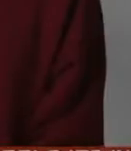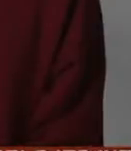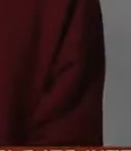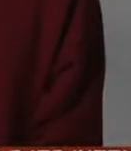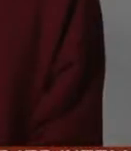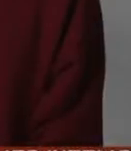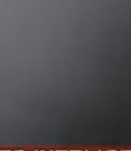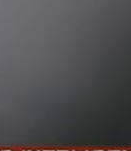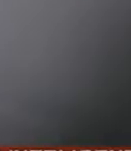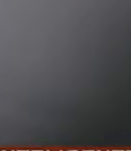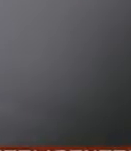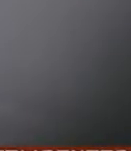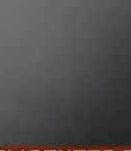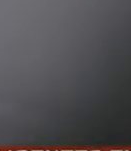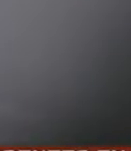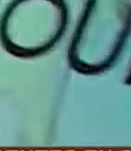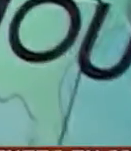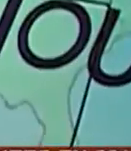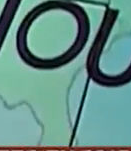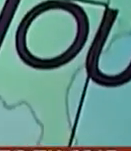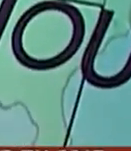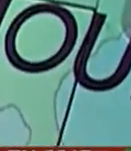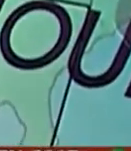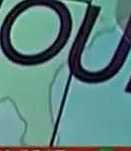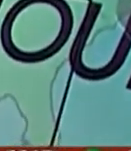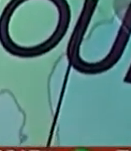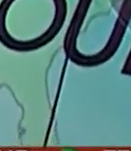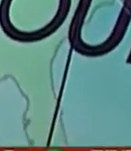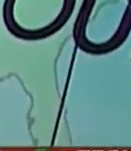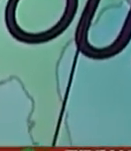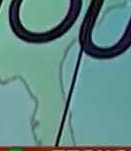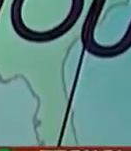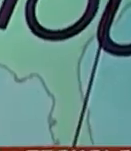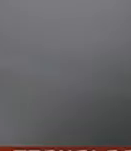Dunham y Amber Tamblyn, entre otras, a través de un video